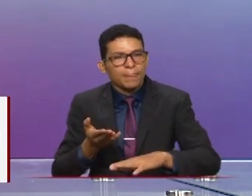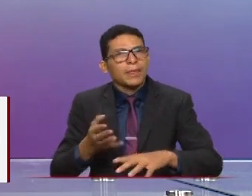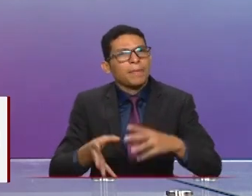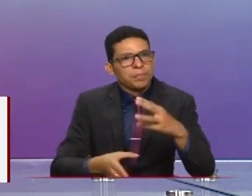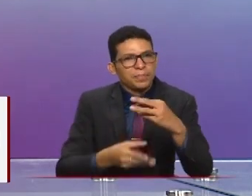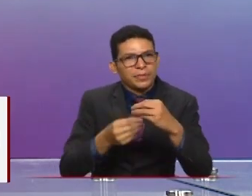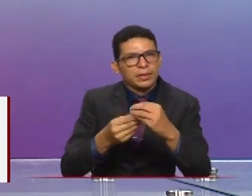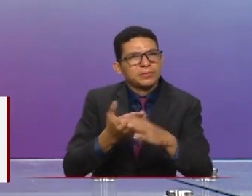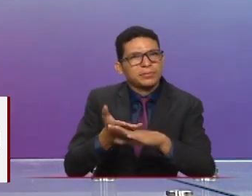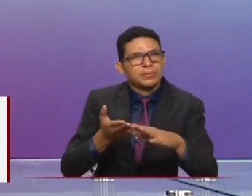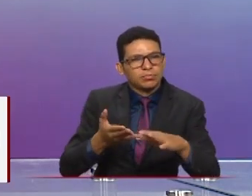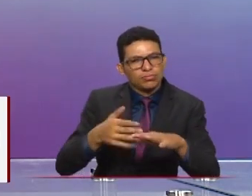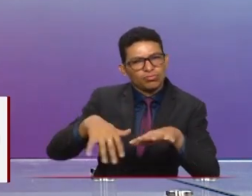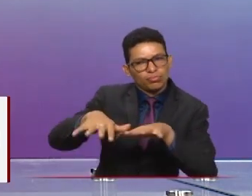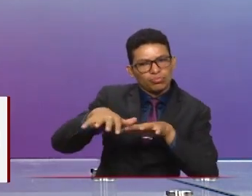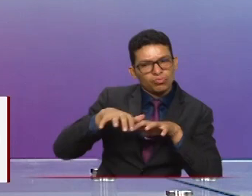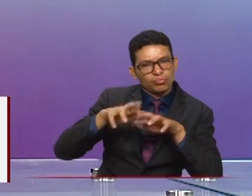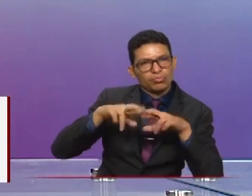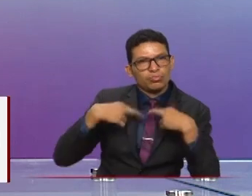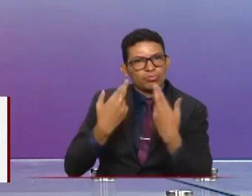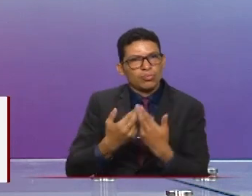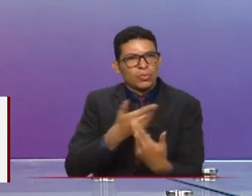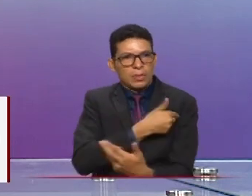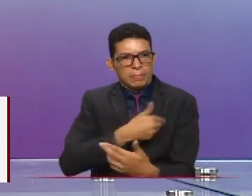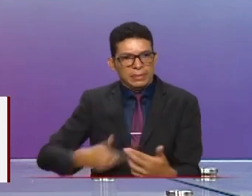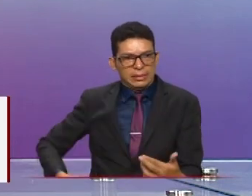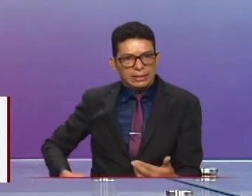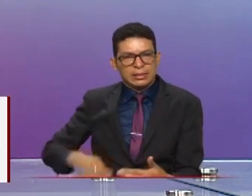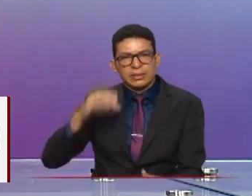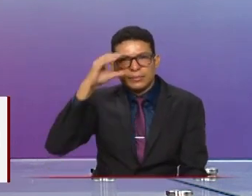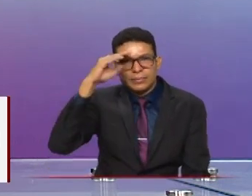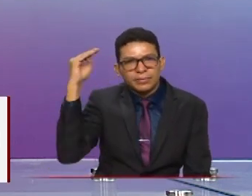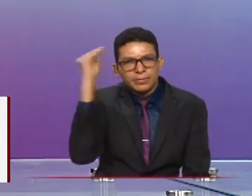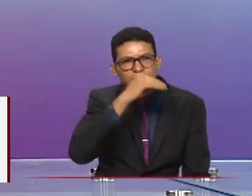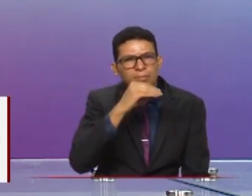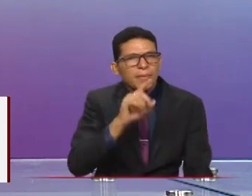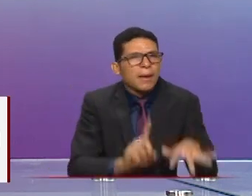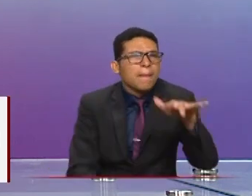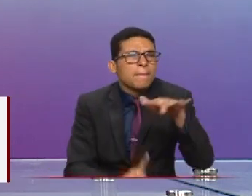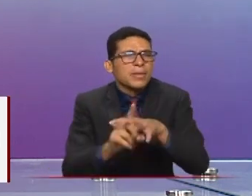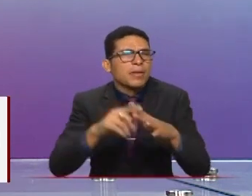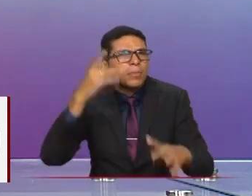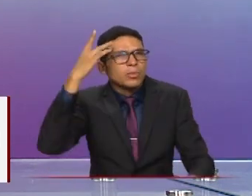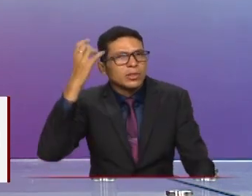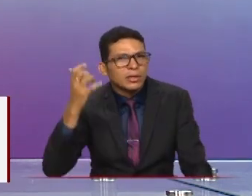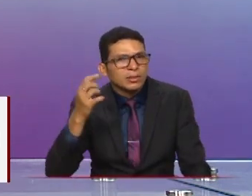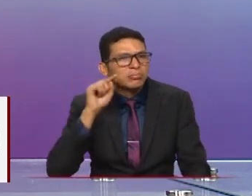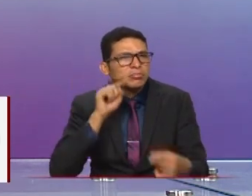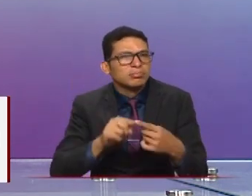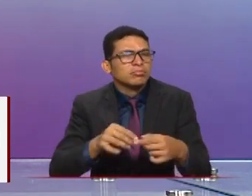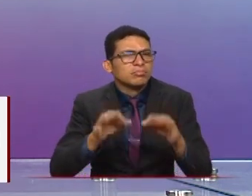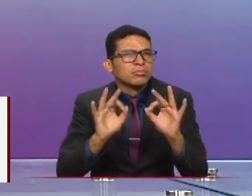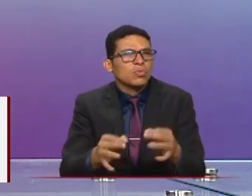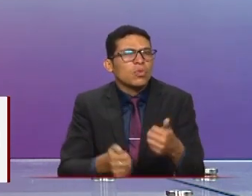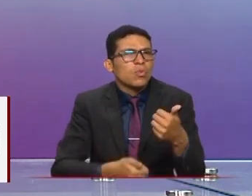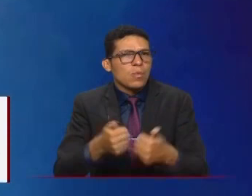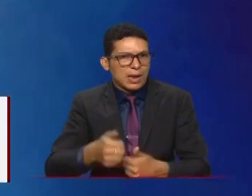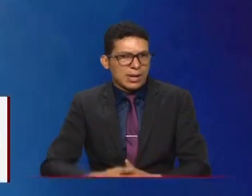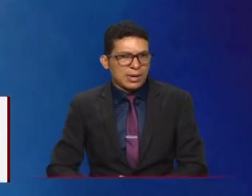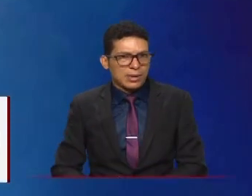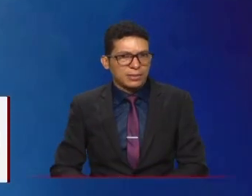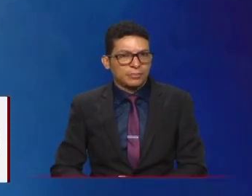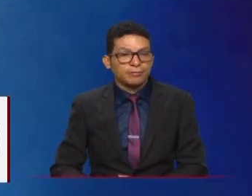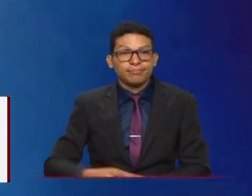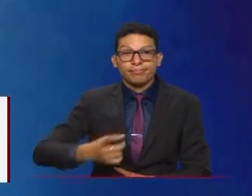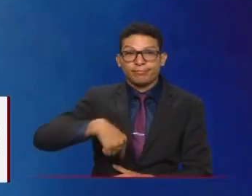solicitan una audiencia una reunión con el presidente Gustavo Petro Por qué nace esta idea y cuál es el objetivo específicamente porque lo que